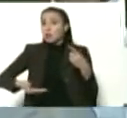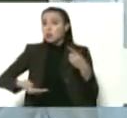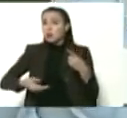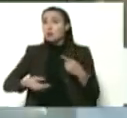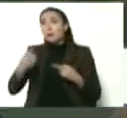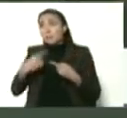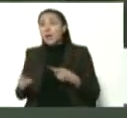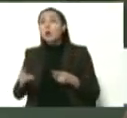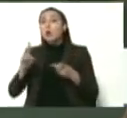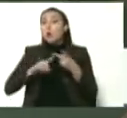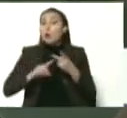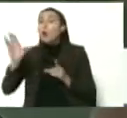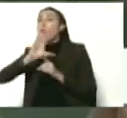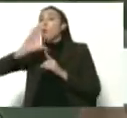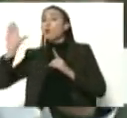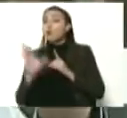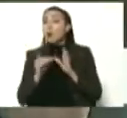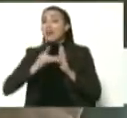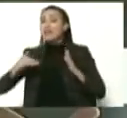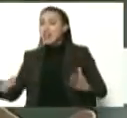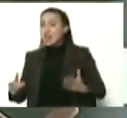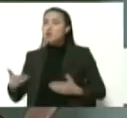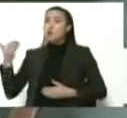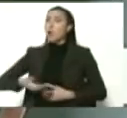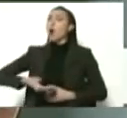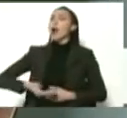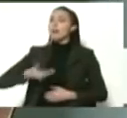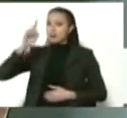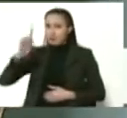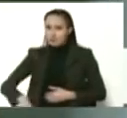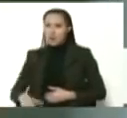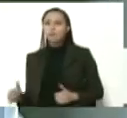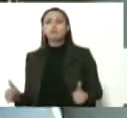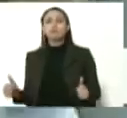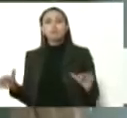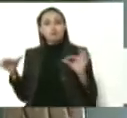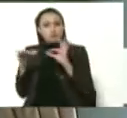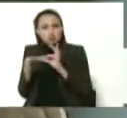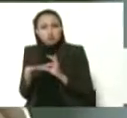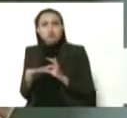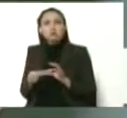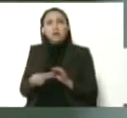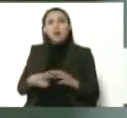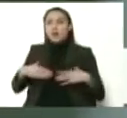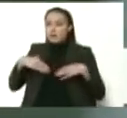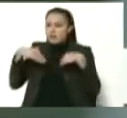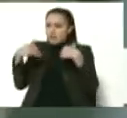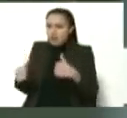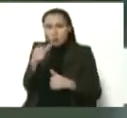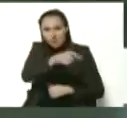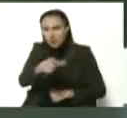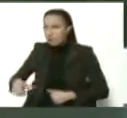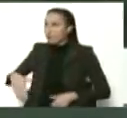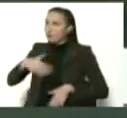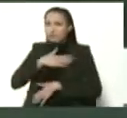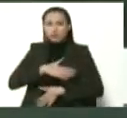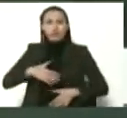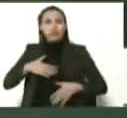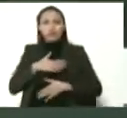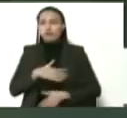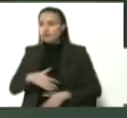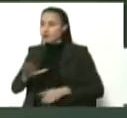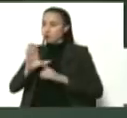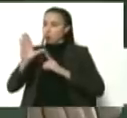derechos culturales son inherentes también al derecho a la salud. Un pueblo sano es un pueblo en ejercicio de sus derechos